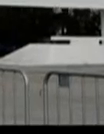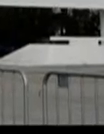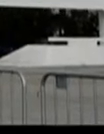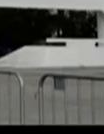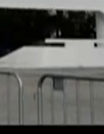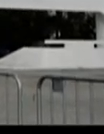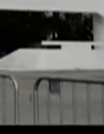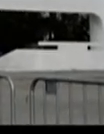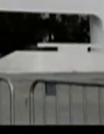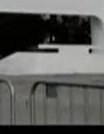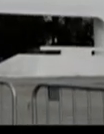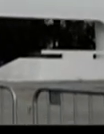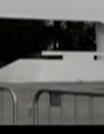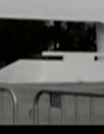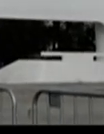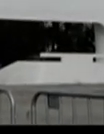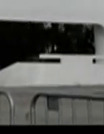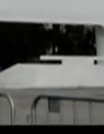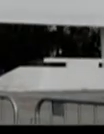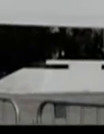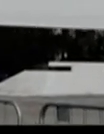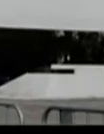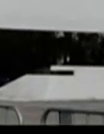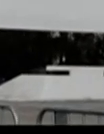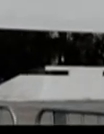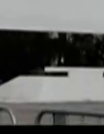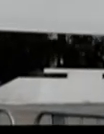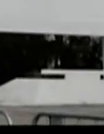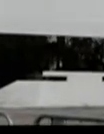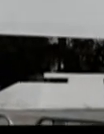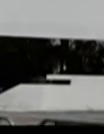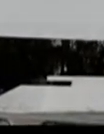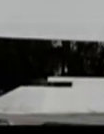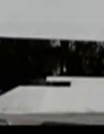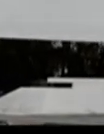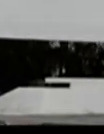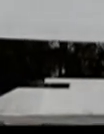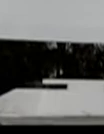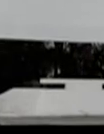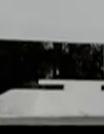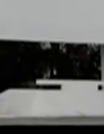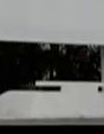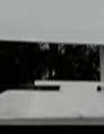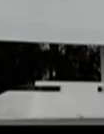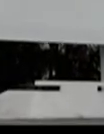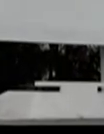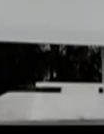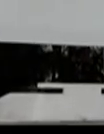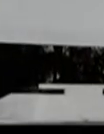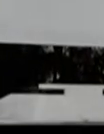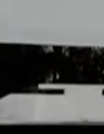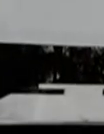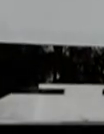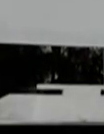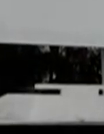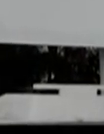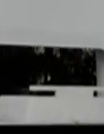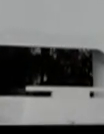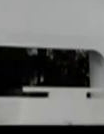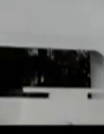a Tiradentes, que cuenta la historia de Tiradentes, que es uno de los precursores de la Guerra de Independencia de